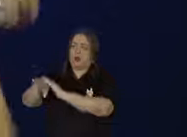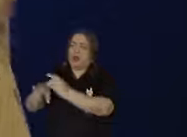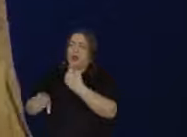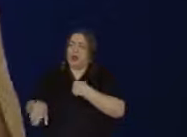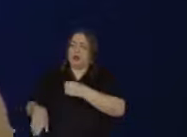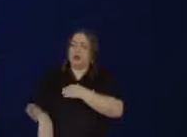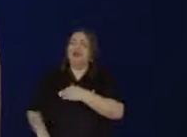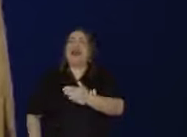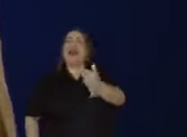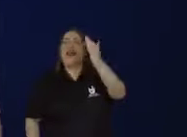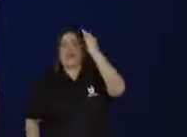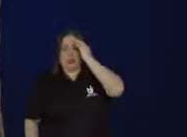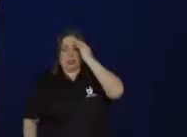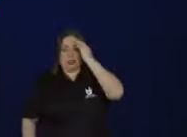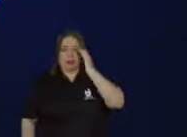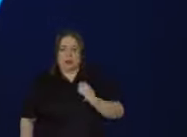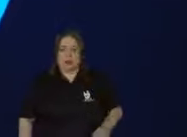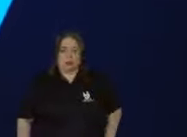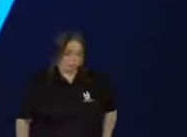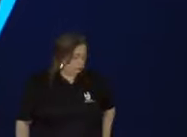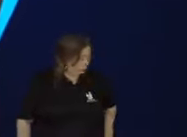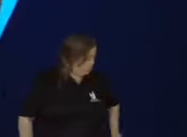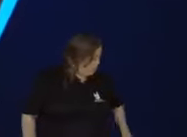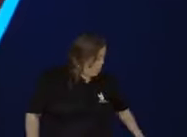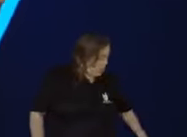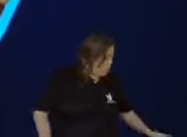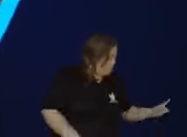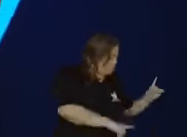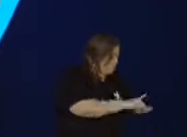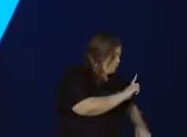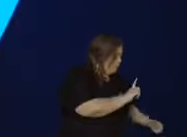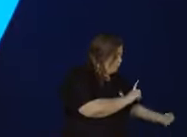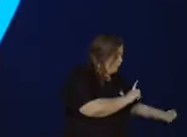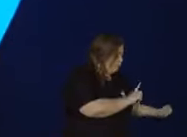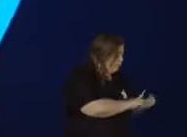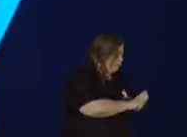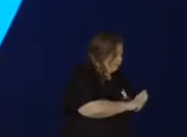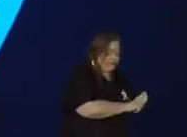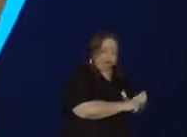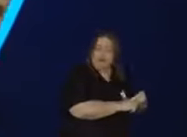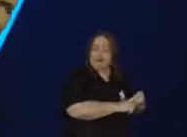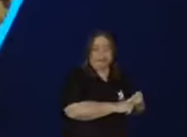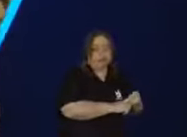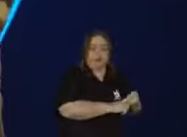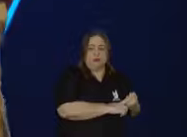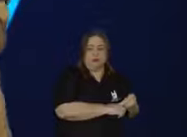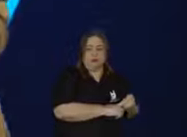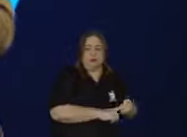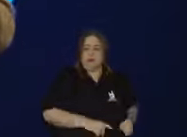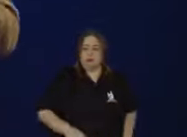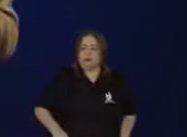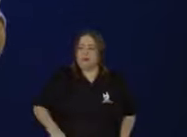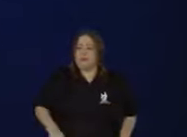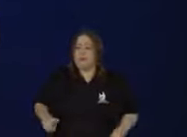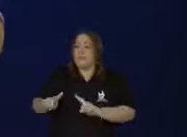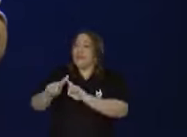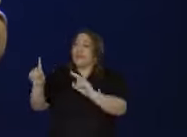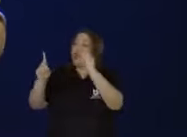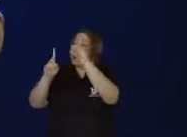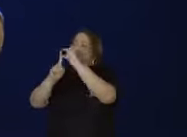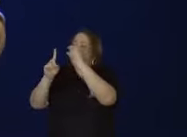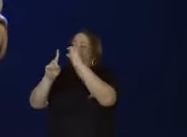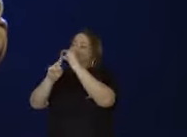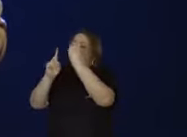obra del enemigo, pero ser impactados, impresionados, deslumbrados por la palabra y